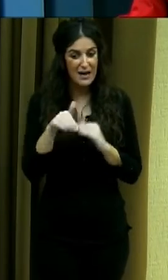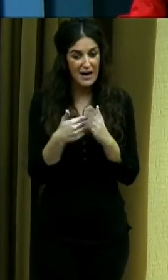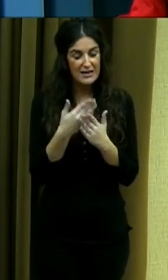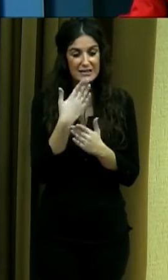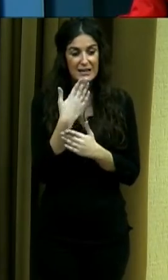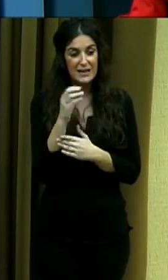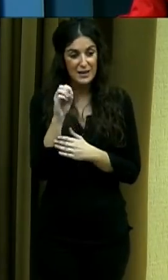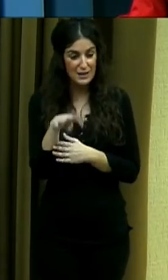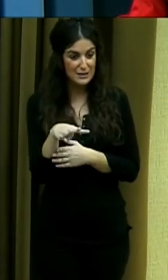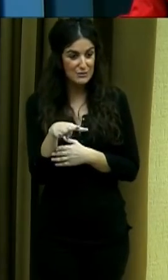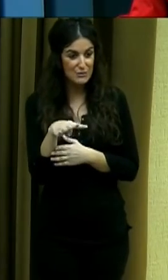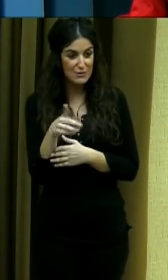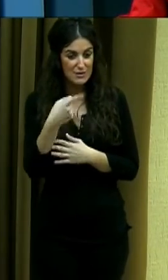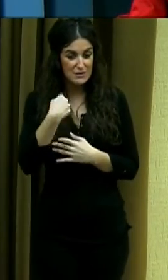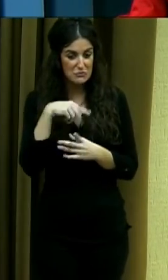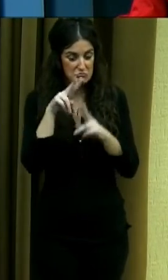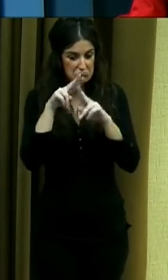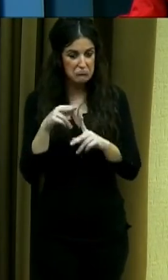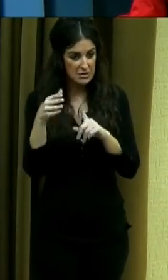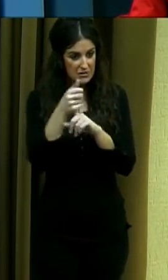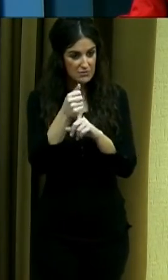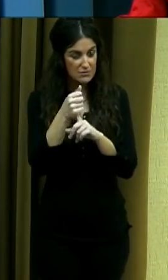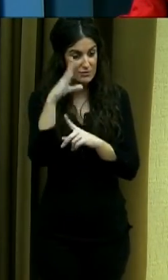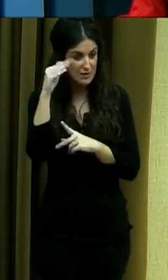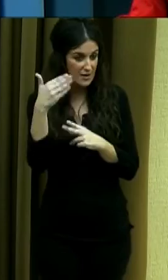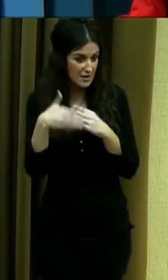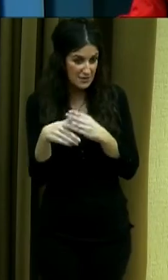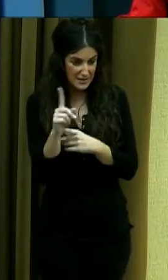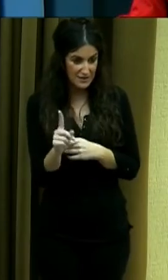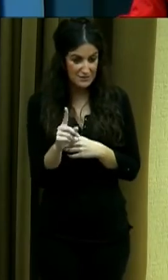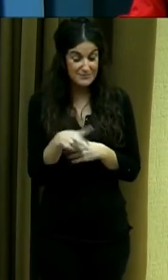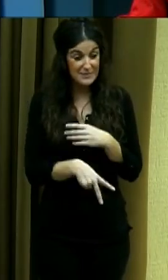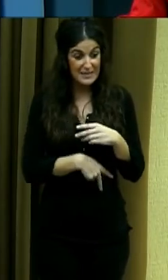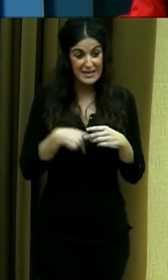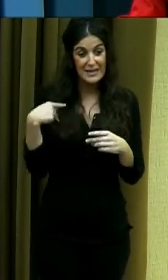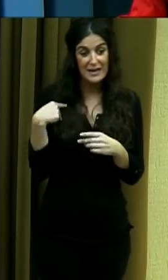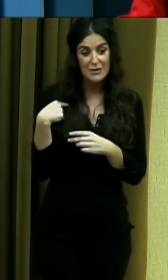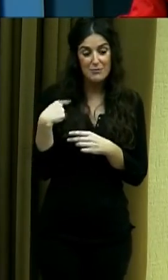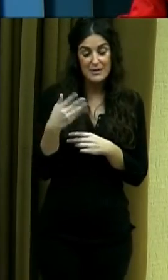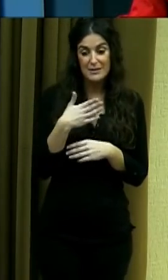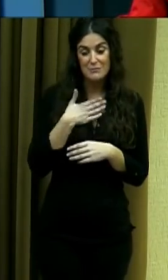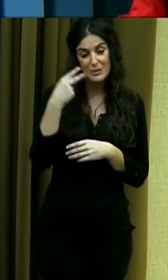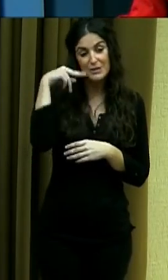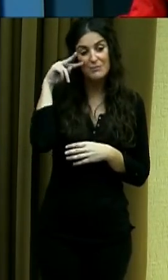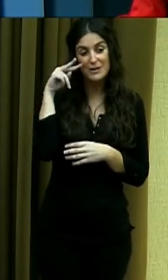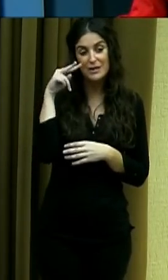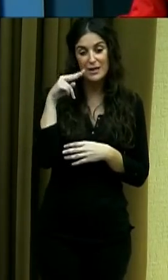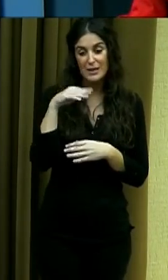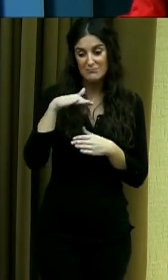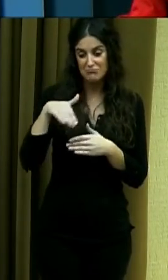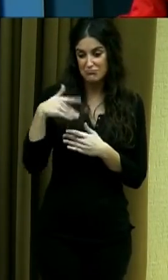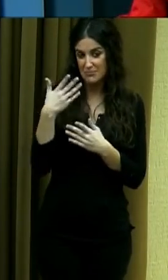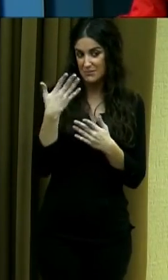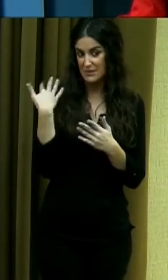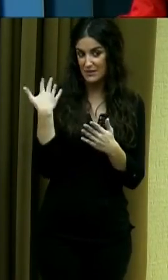años no codificamos nosotros como inteligencia límite, ¿vale? Entonces, generalmente, mi experiencia en los últimos años, desde